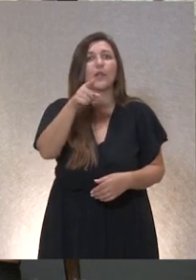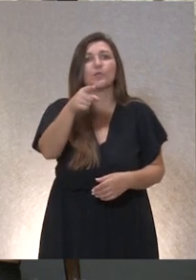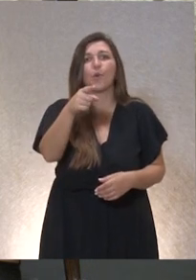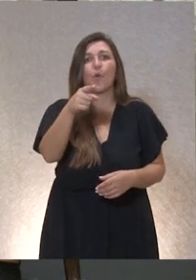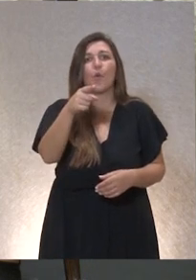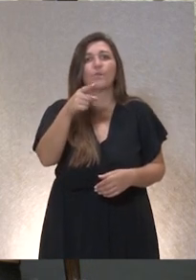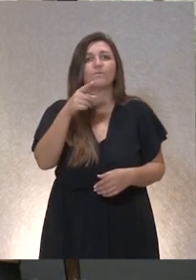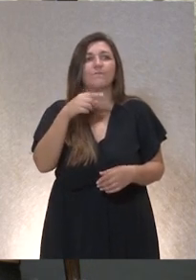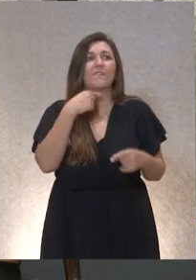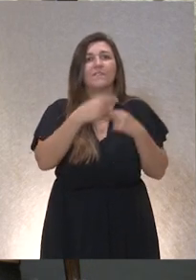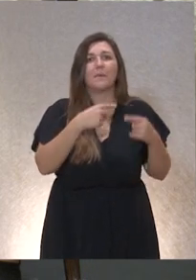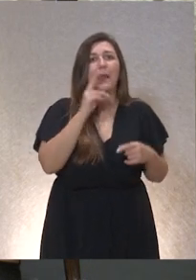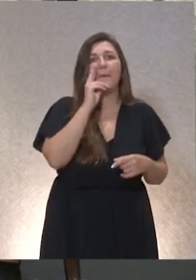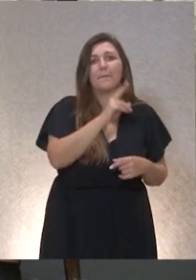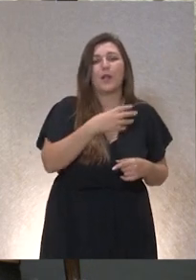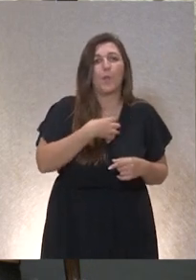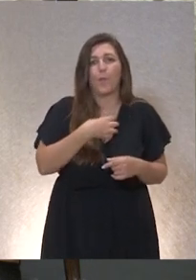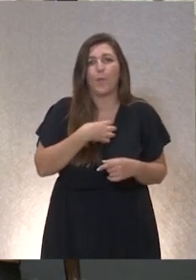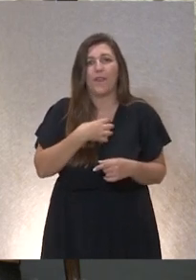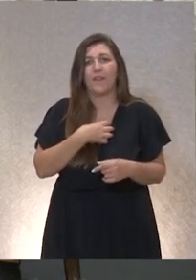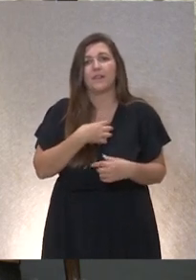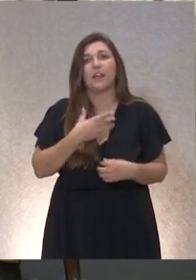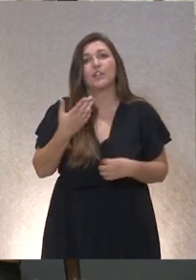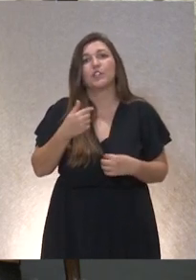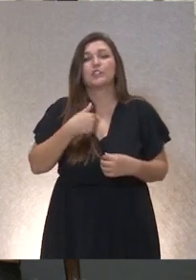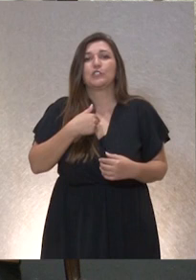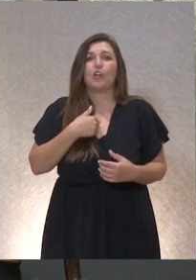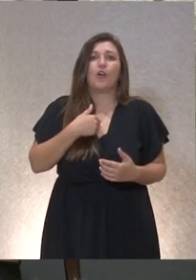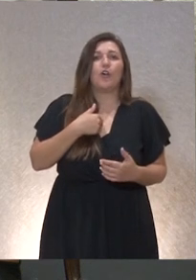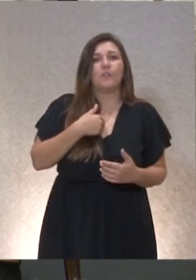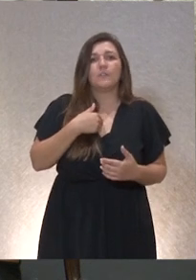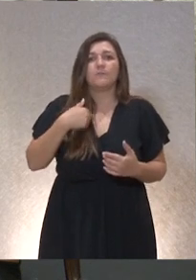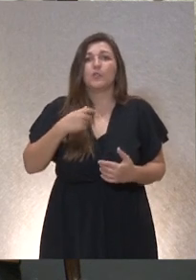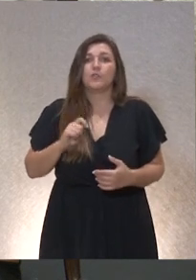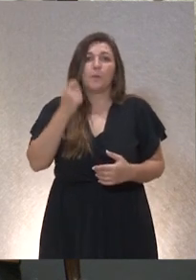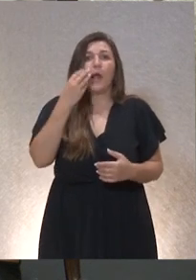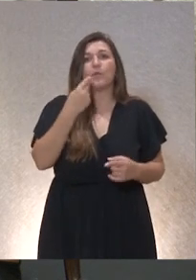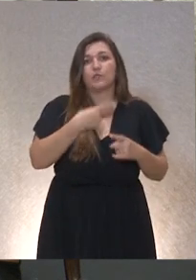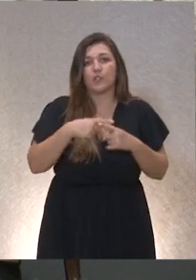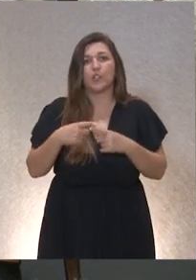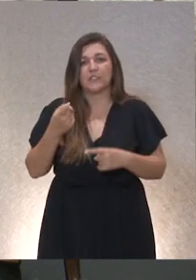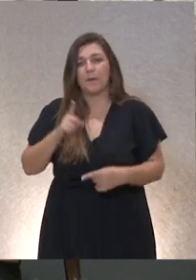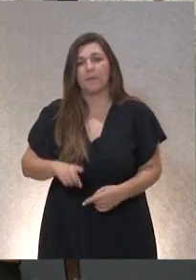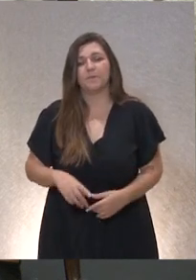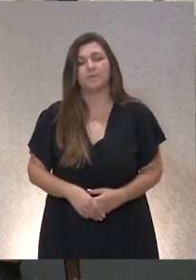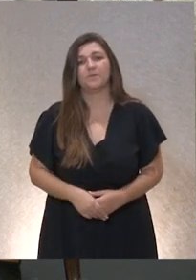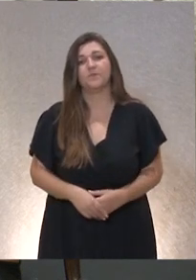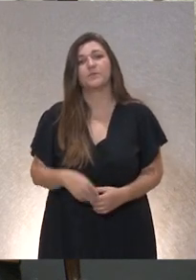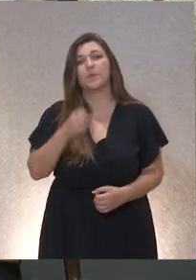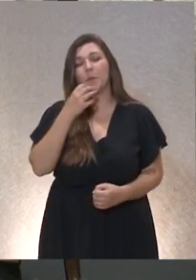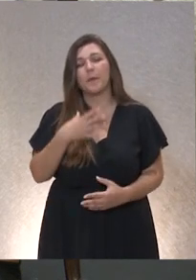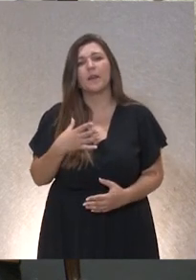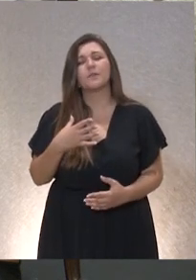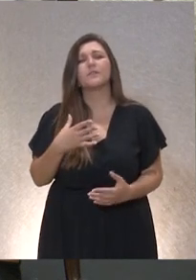ha a su familiar eso tuve que superar tanto eso como muchas otras cosas muy bien